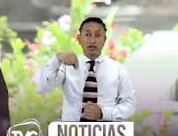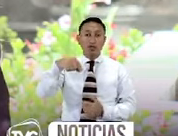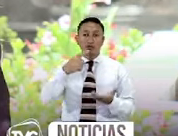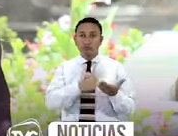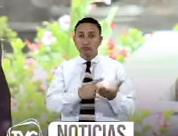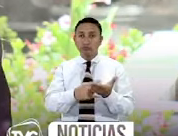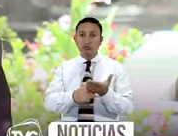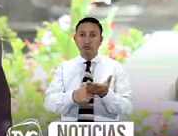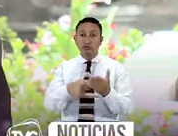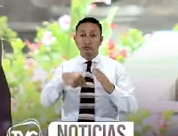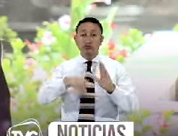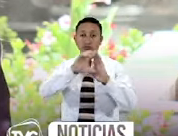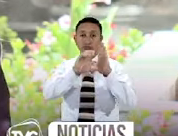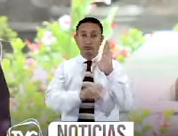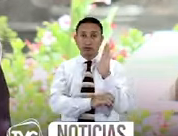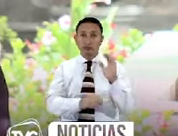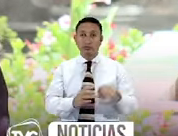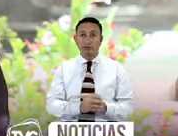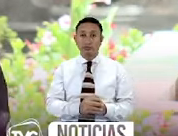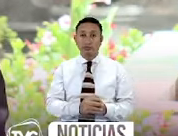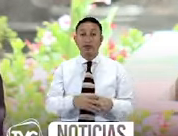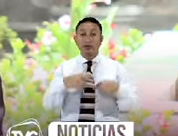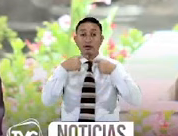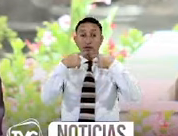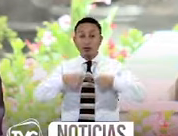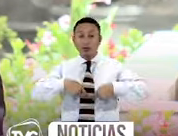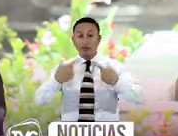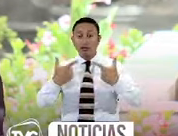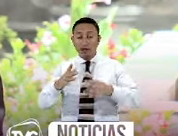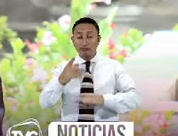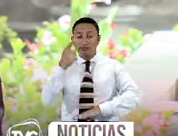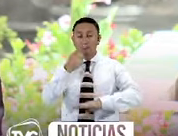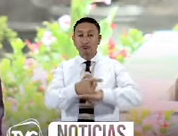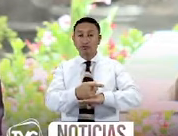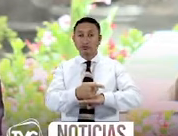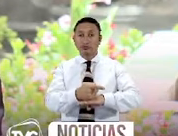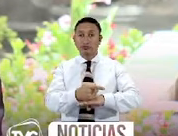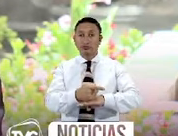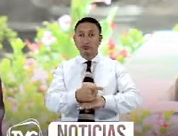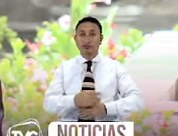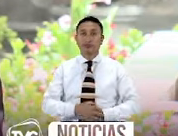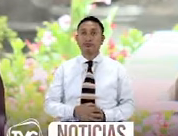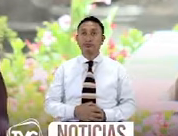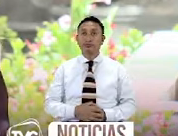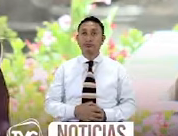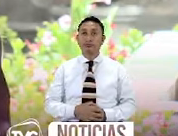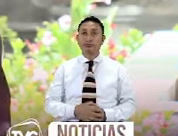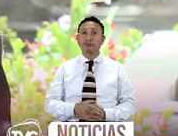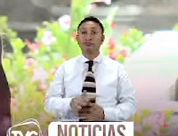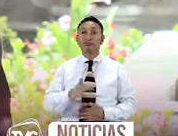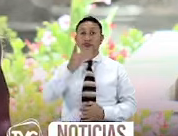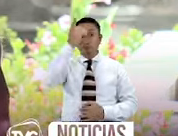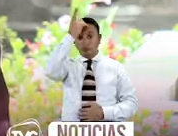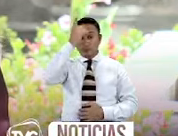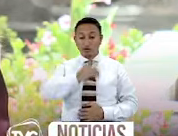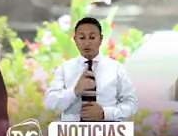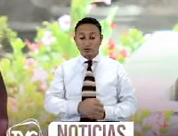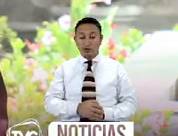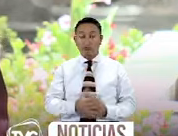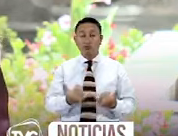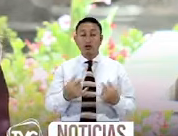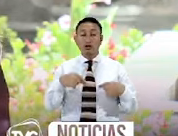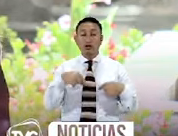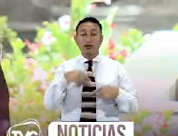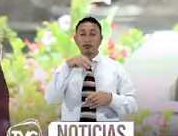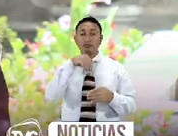nuestra Constitución para que emita el dictamen que corresponda. Esa es la decisión que se ha tomado al interior